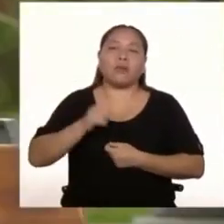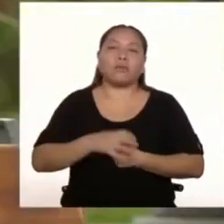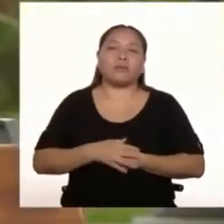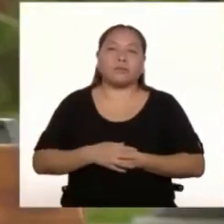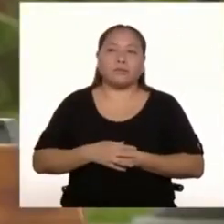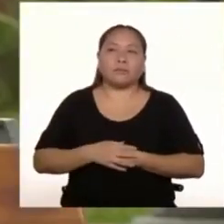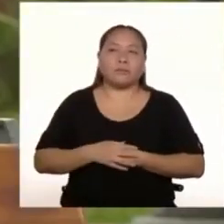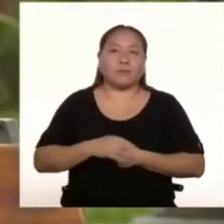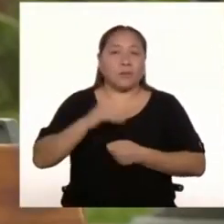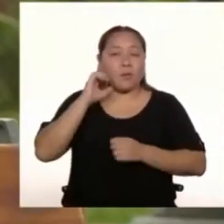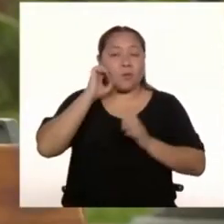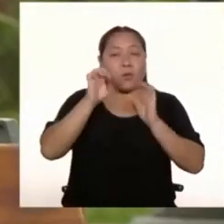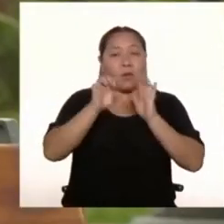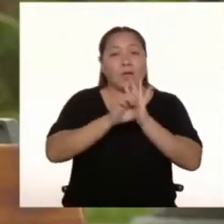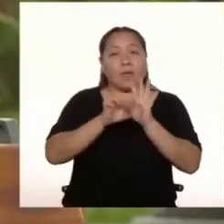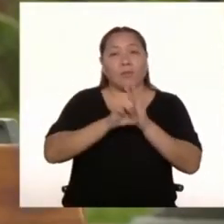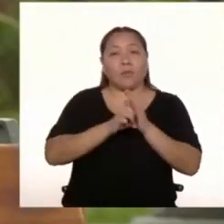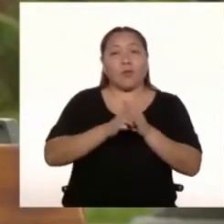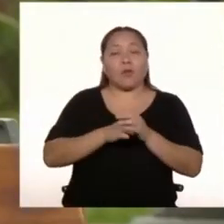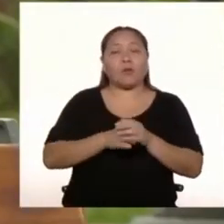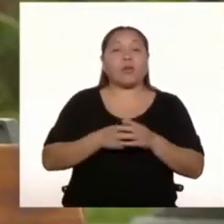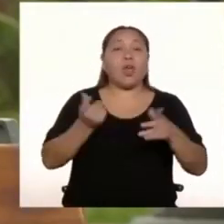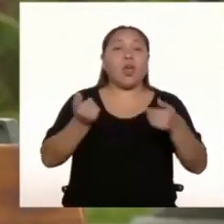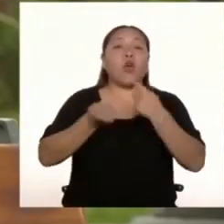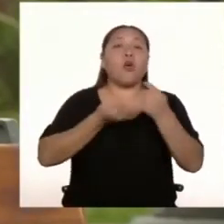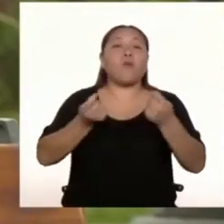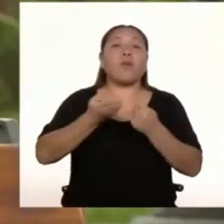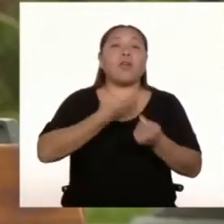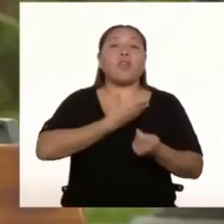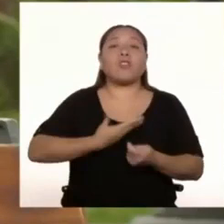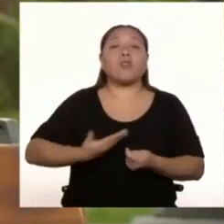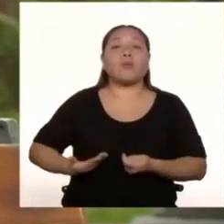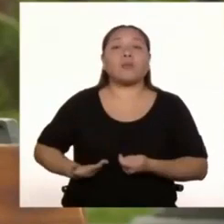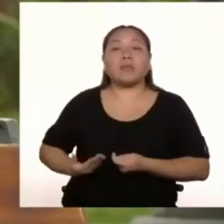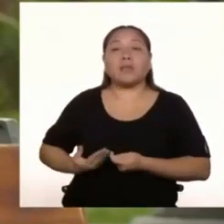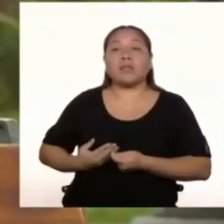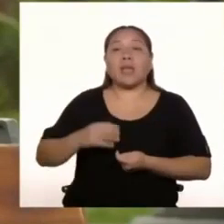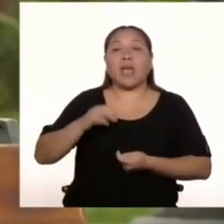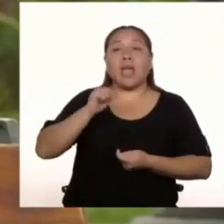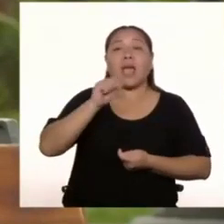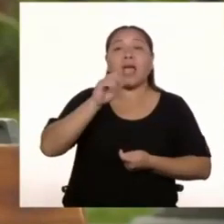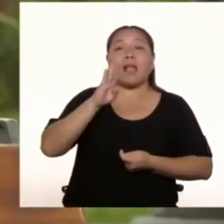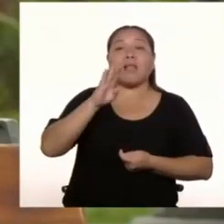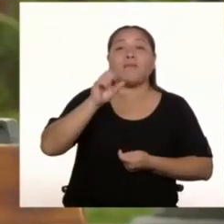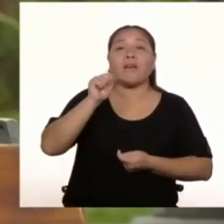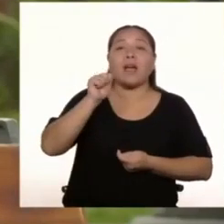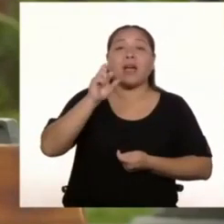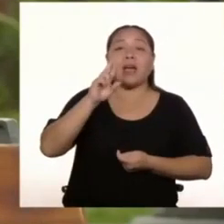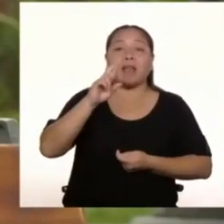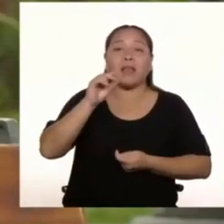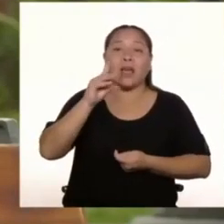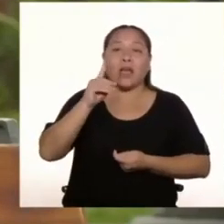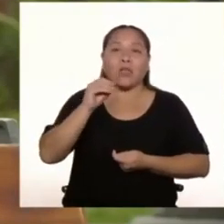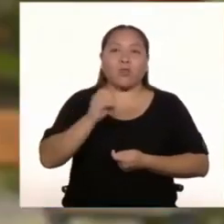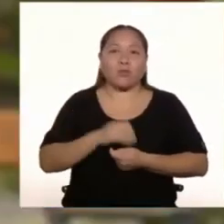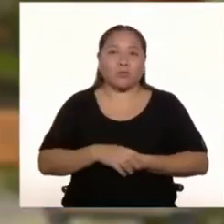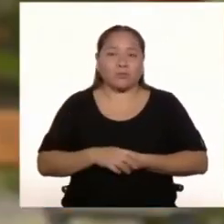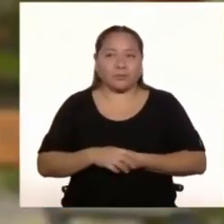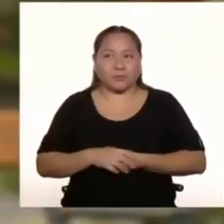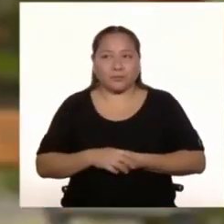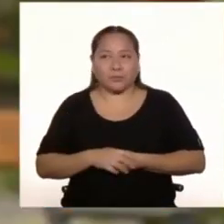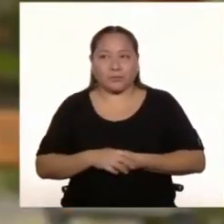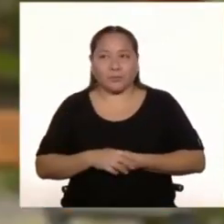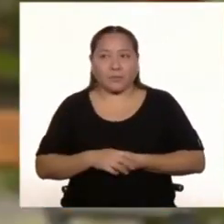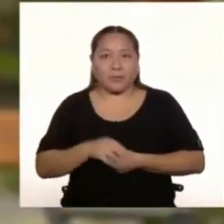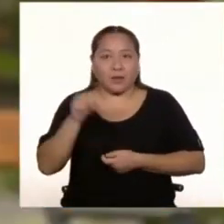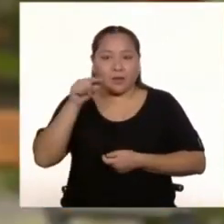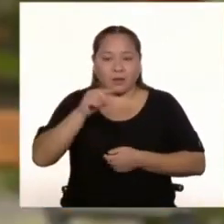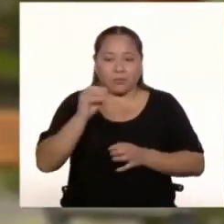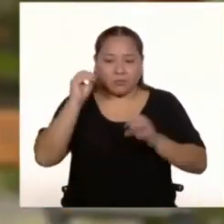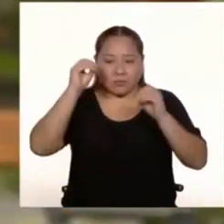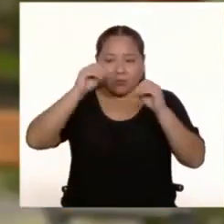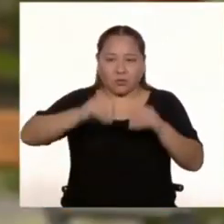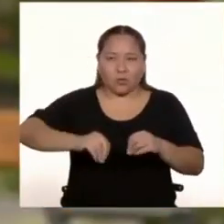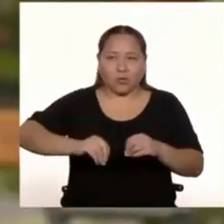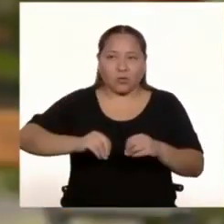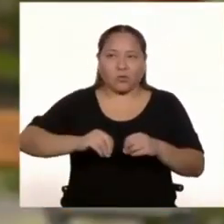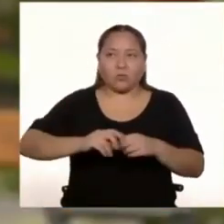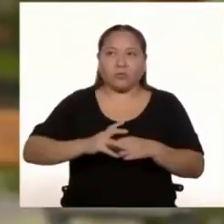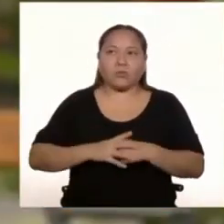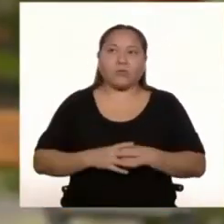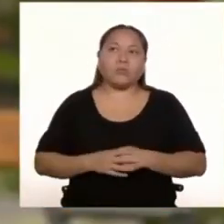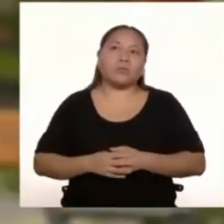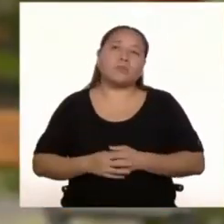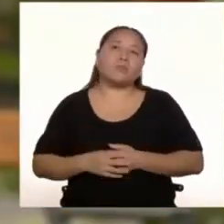Por ejemplo, en el gobierno de Velasco Alvarado es importante la construcción de un héroe que va a ser como que llamado